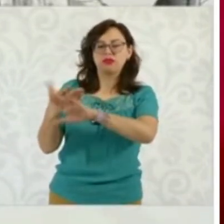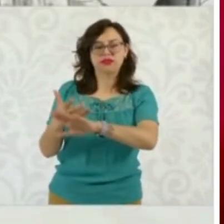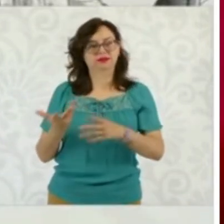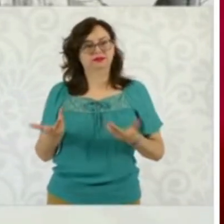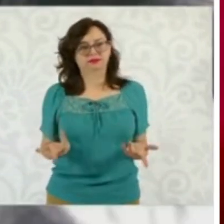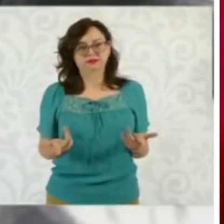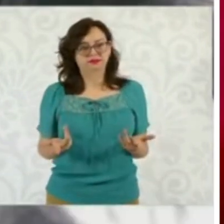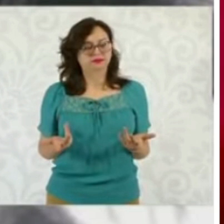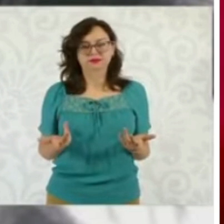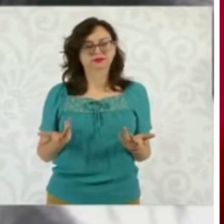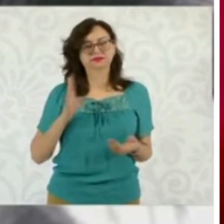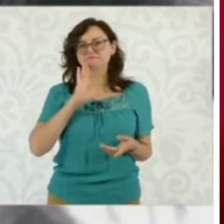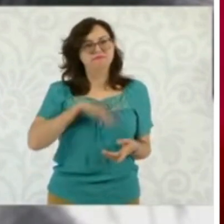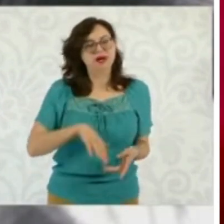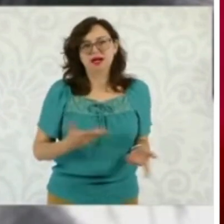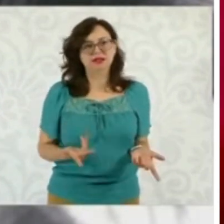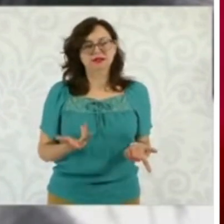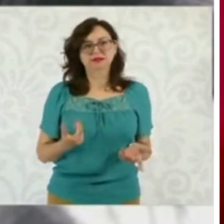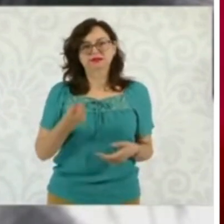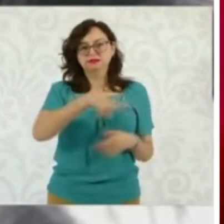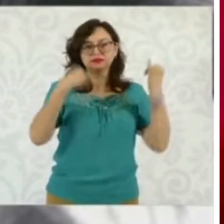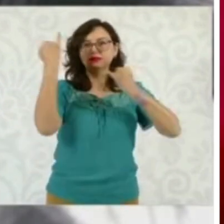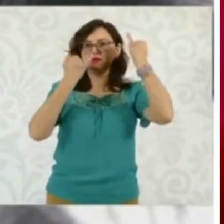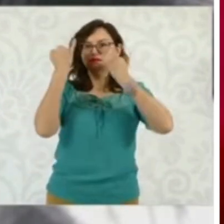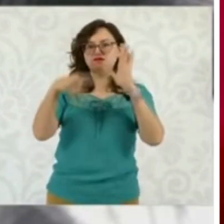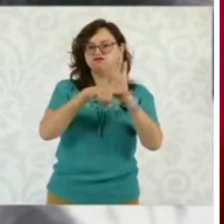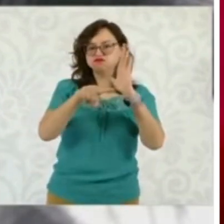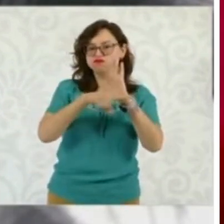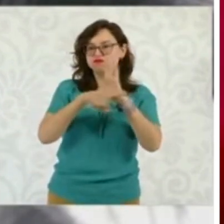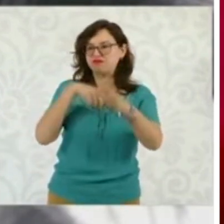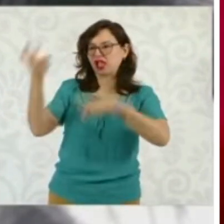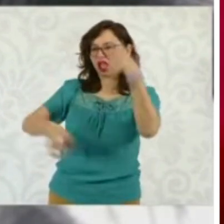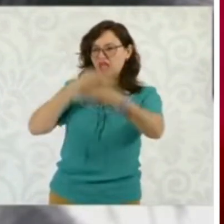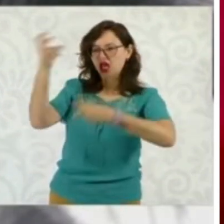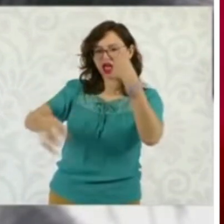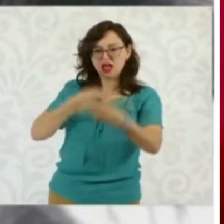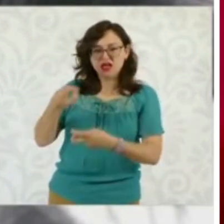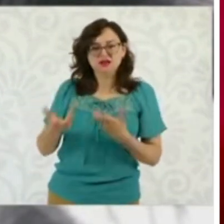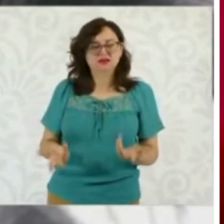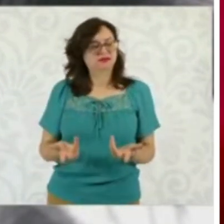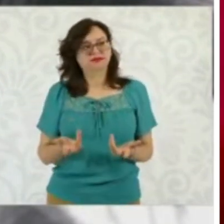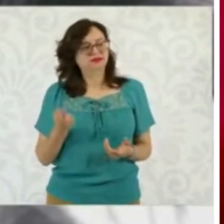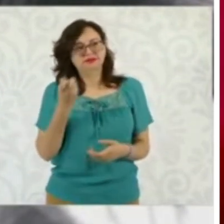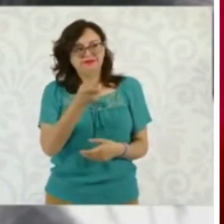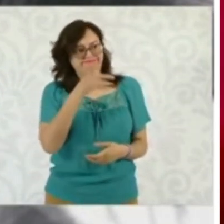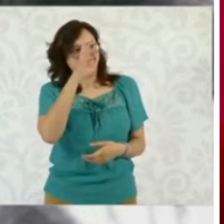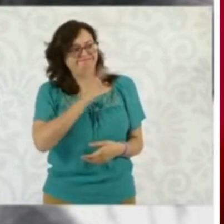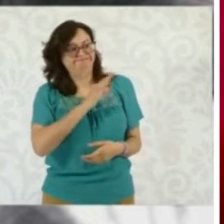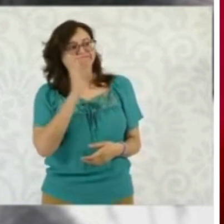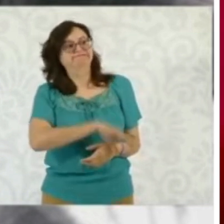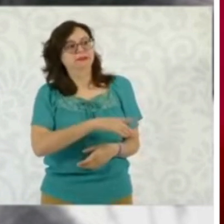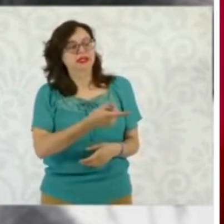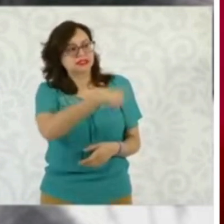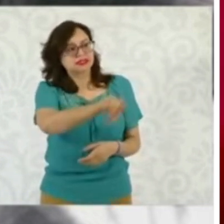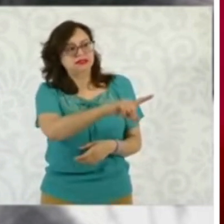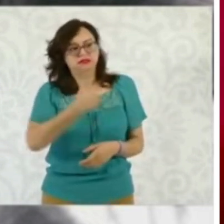hubiera una mala educación pública, cosa que es falsa. Las maestras y los maestros de México son de lo mejor que hay, o lo mejor que hay en nuestro país.